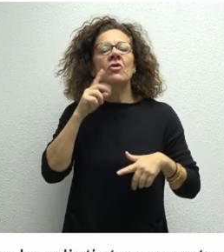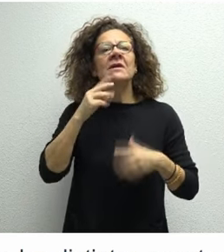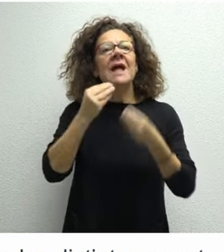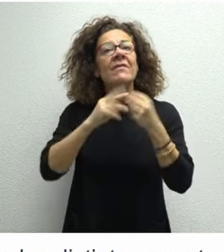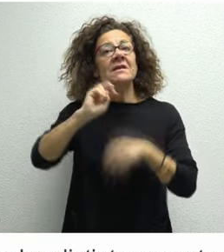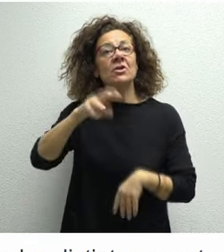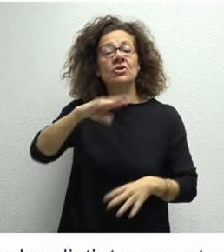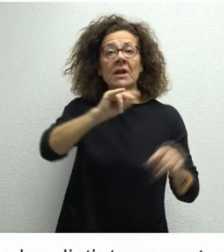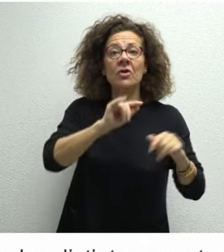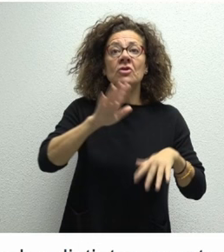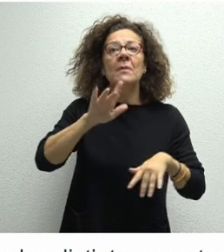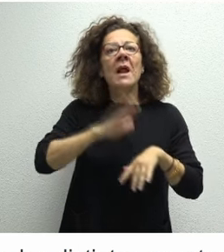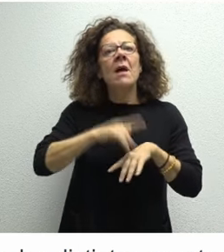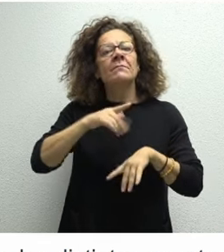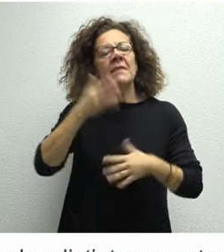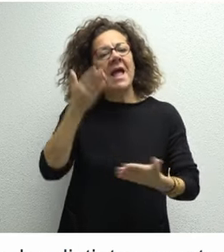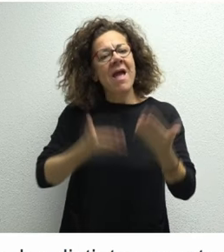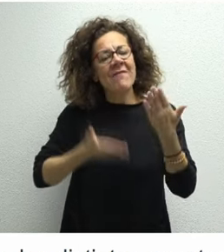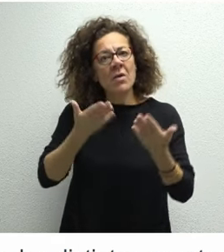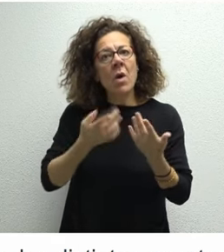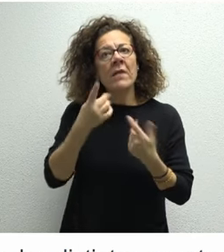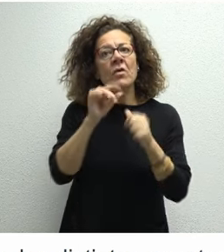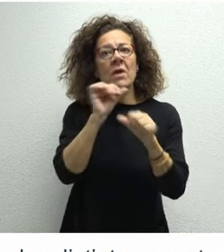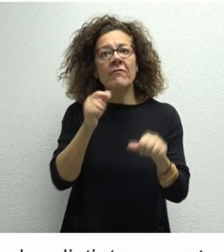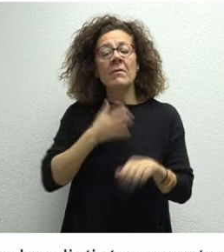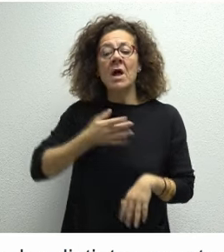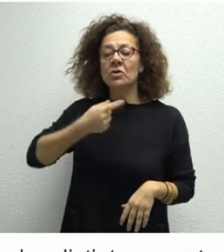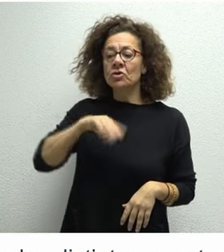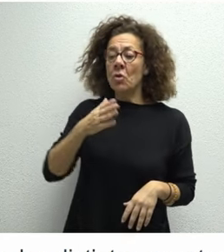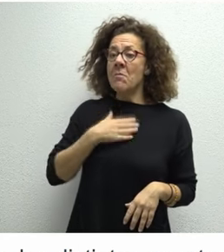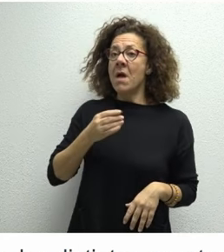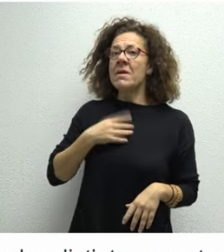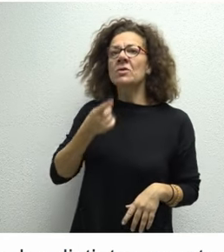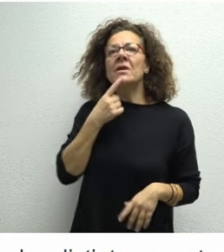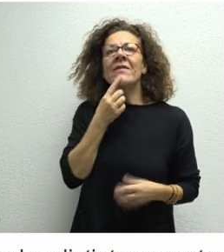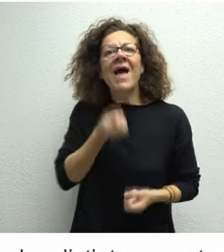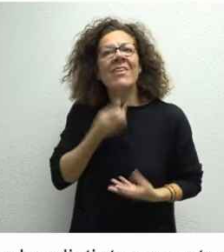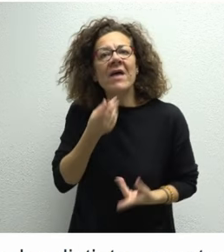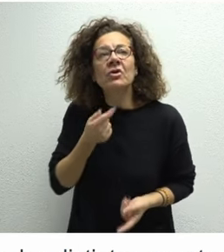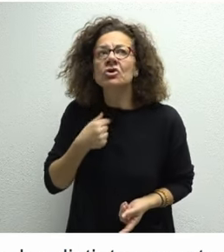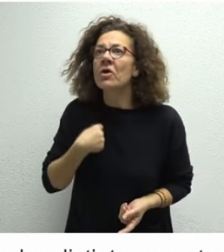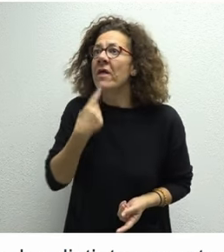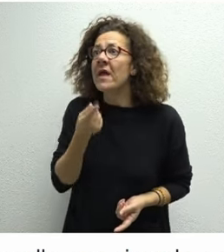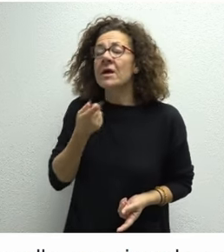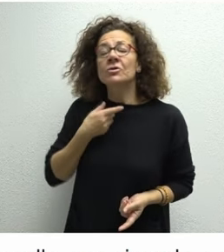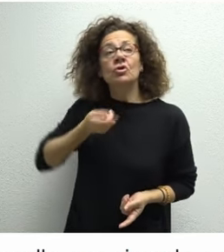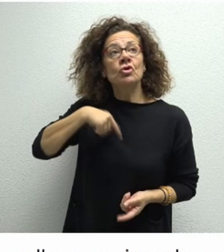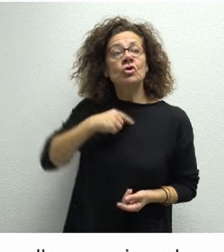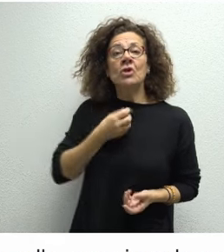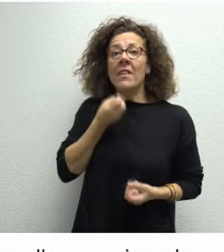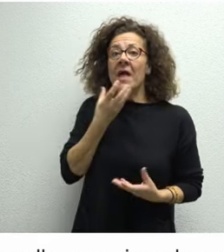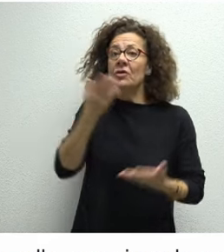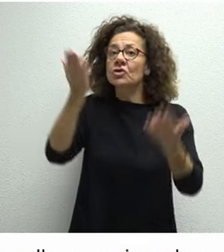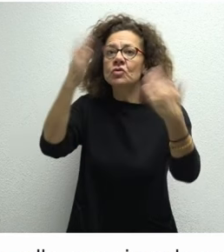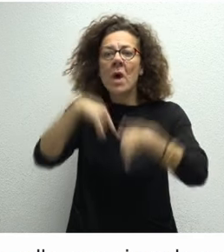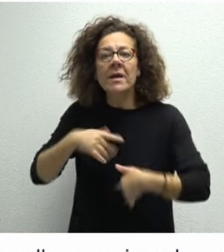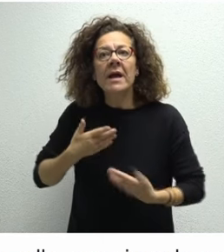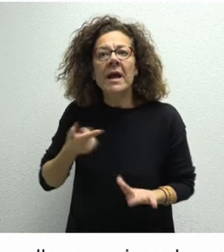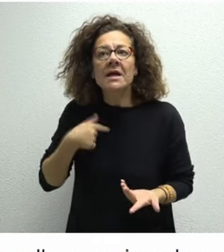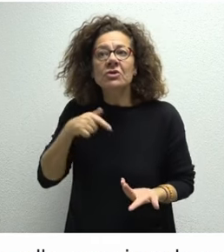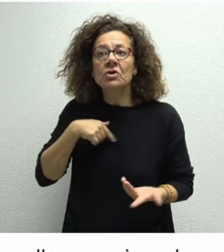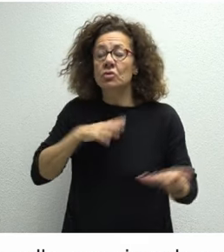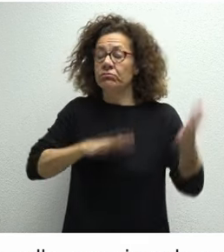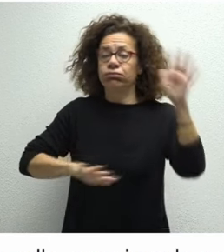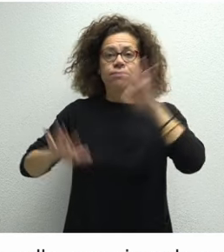para poder evaluar de una manera nosotros papeles Cuando decía datos yo le decía a Ramón no tenemos datos nuestra estación clínica es una